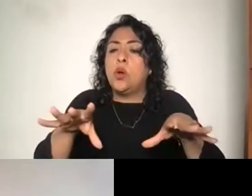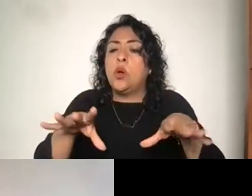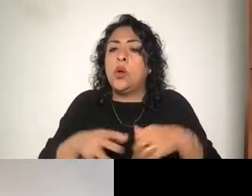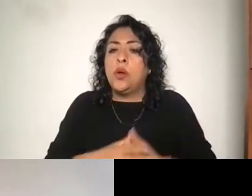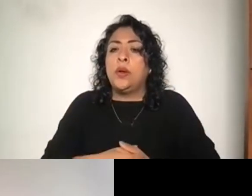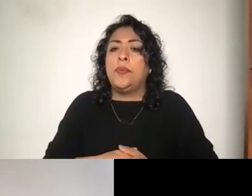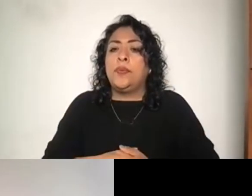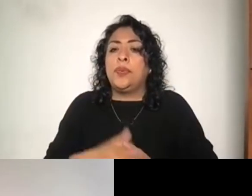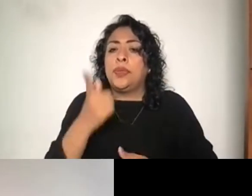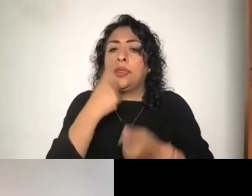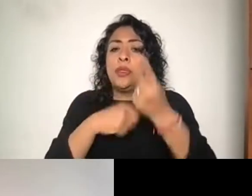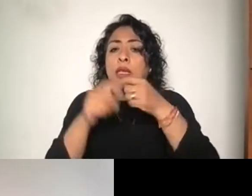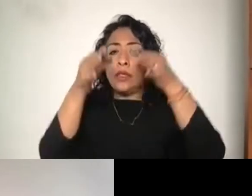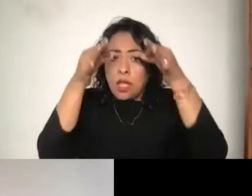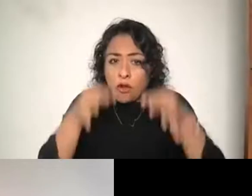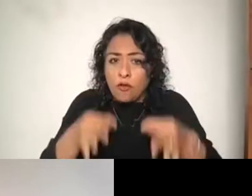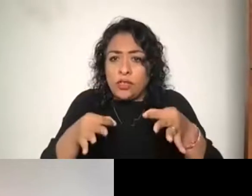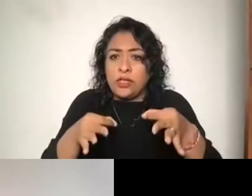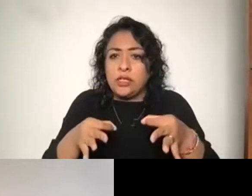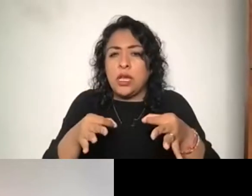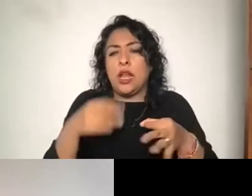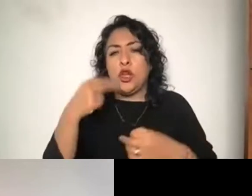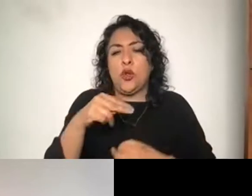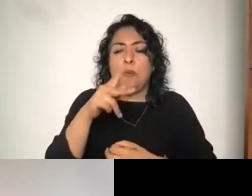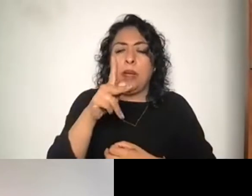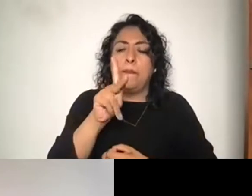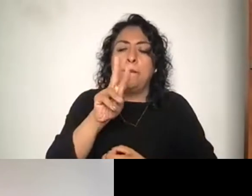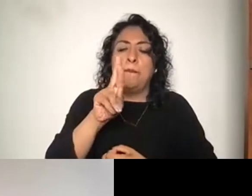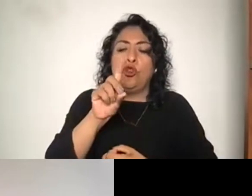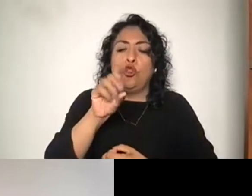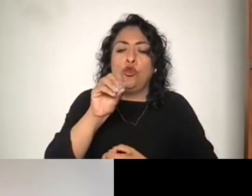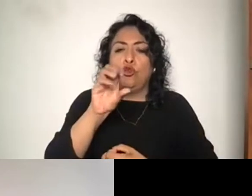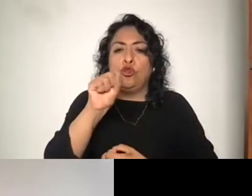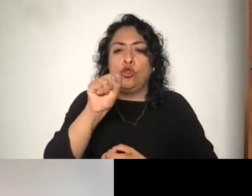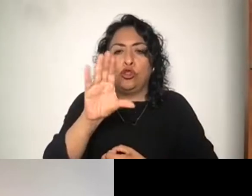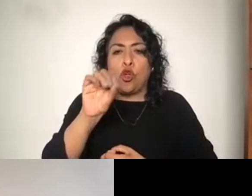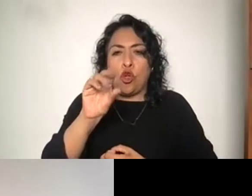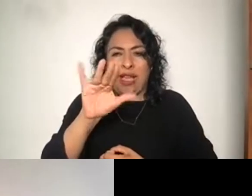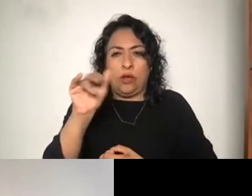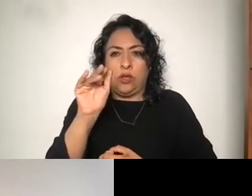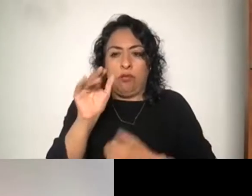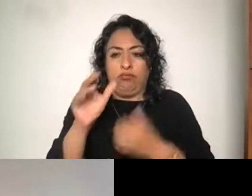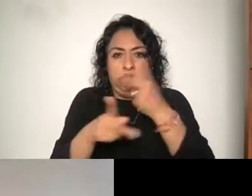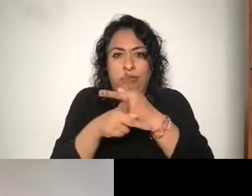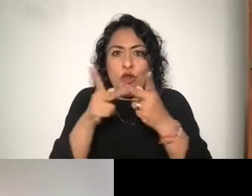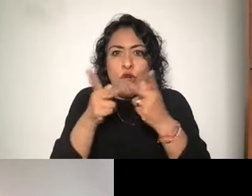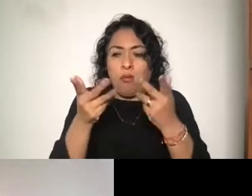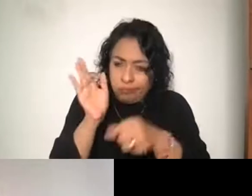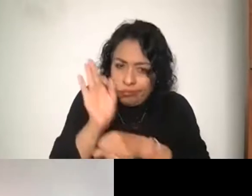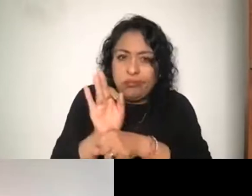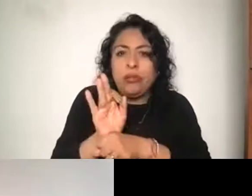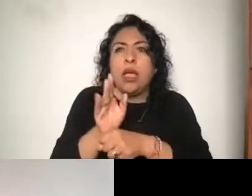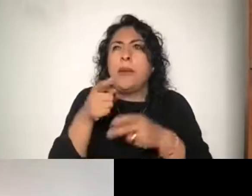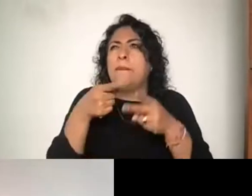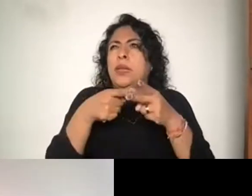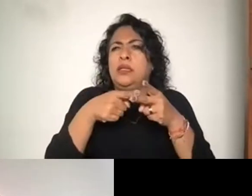la tienda oficial de productos con causa de la comunidad del CEMEFI a principios de diciembre, finales de